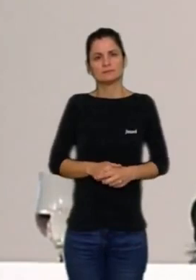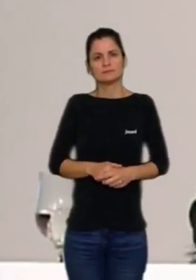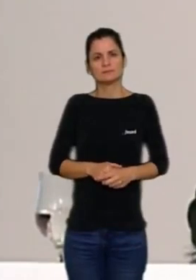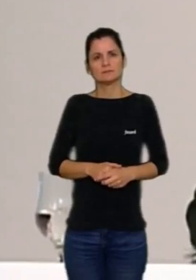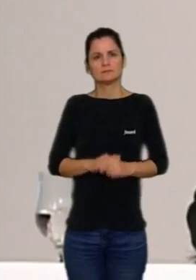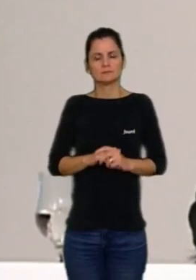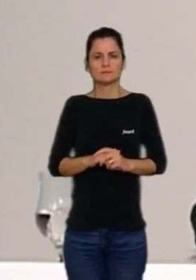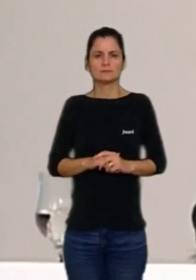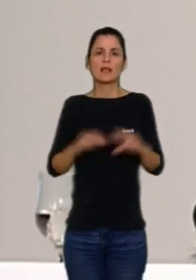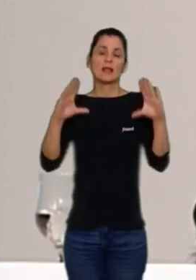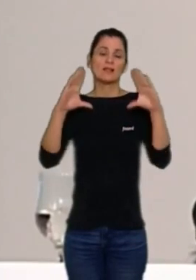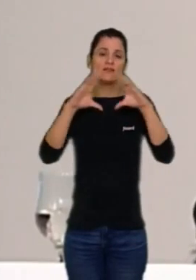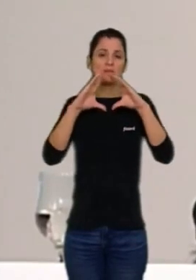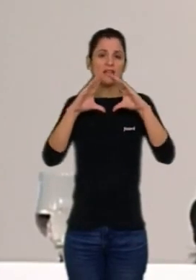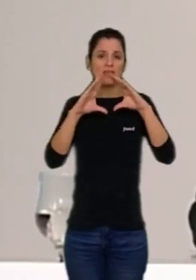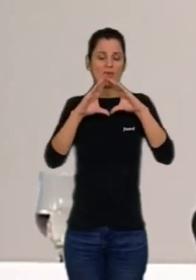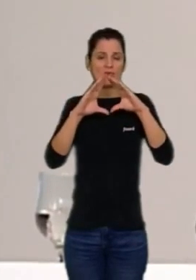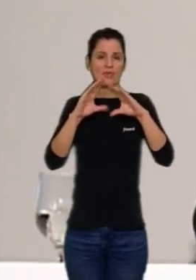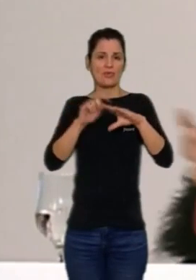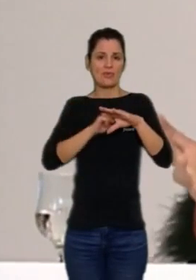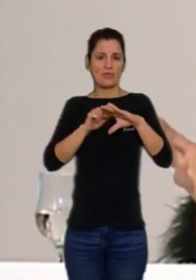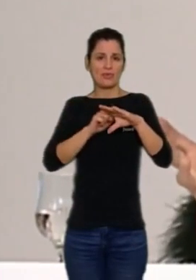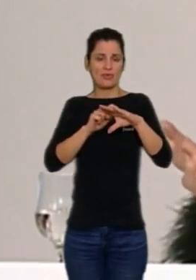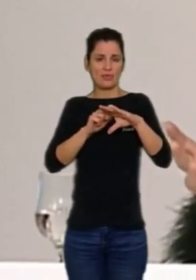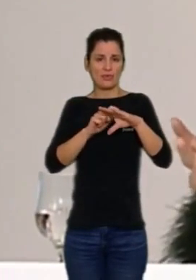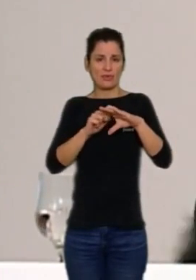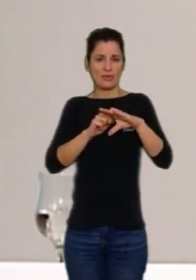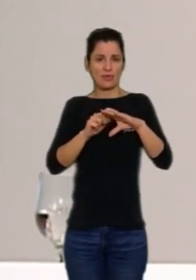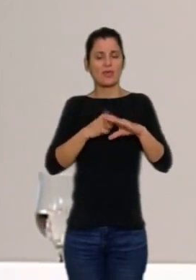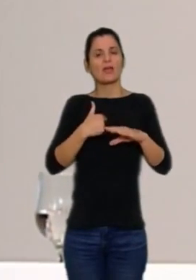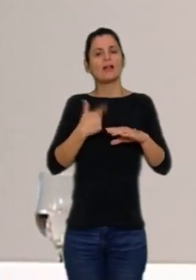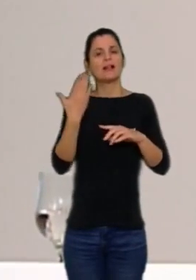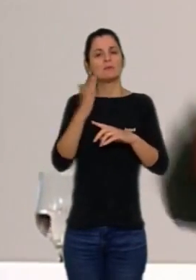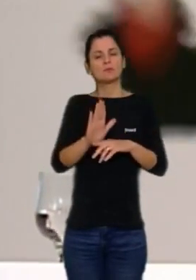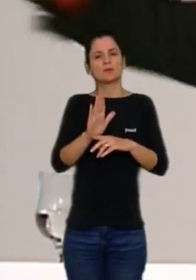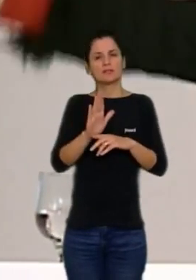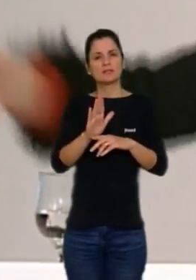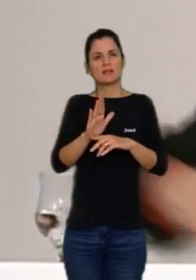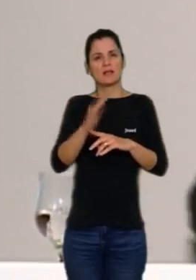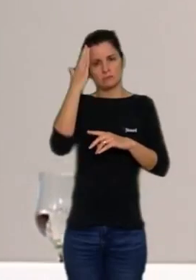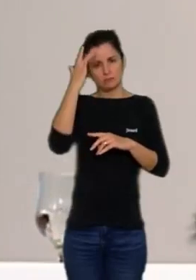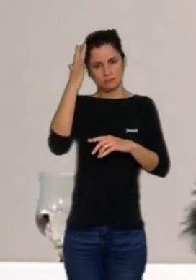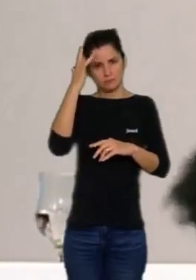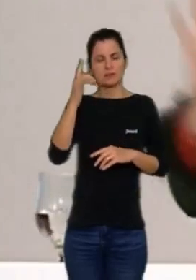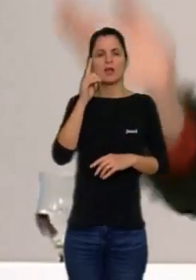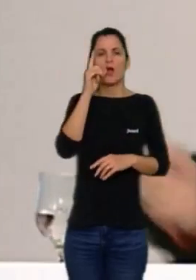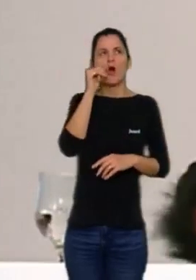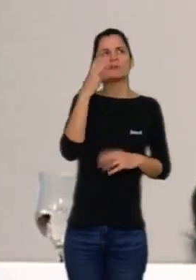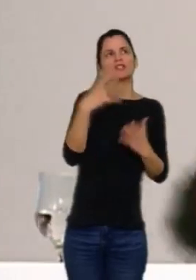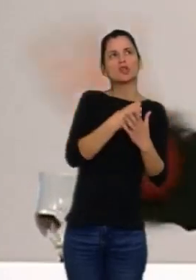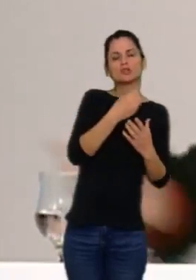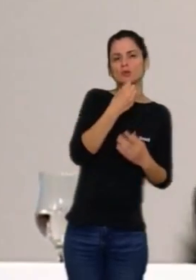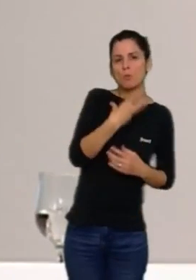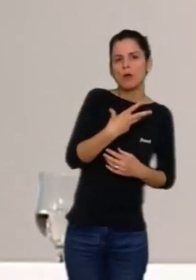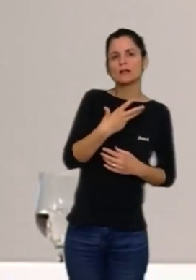feminitat és el no tot. De les proposicions aristotèliques, todos los hombres son buenos, ningún hombre es bueno, algunos